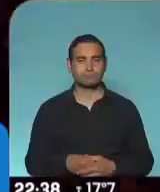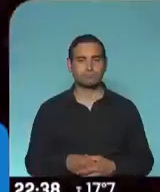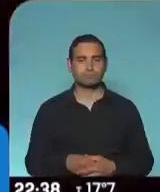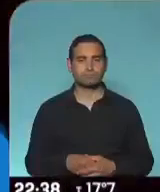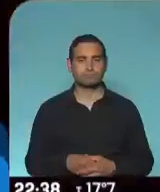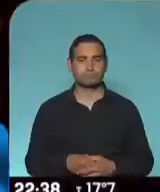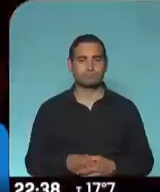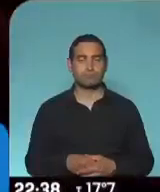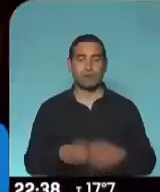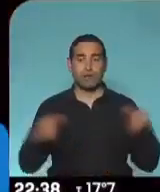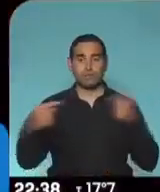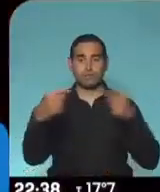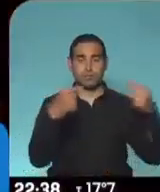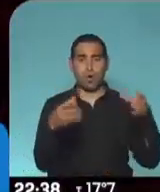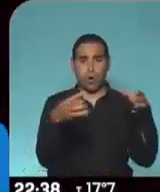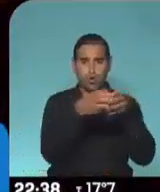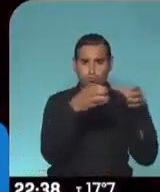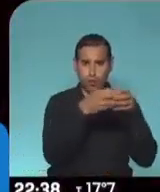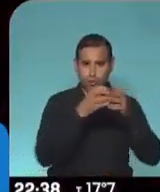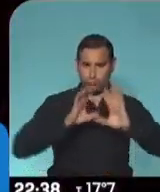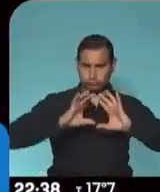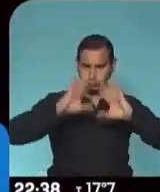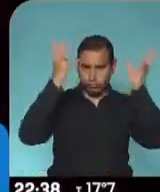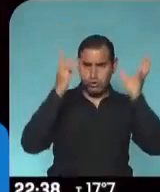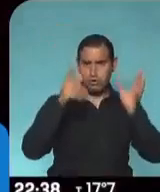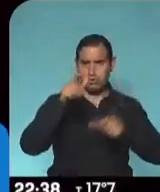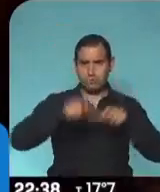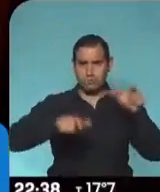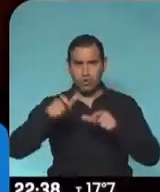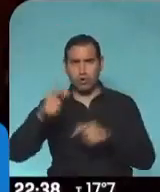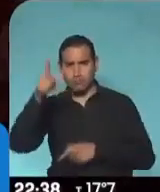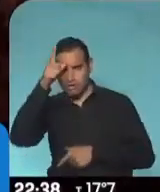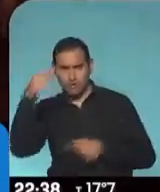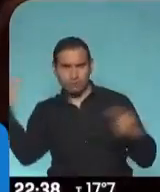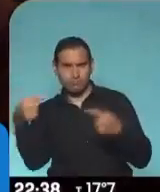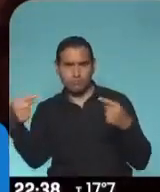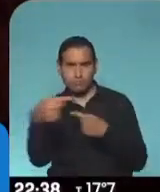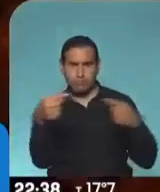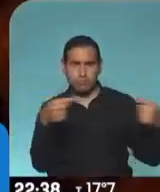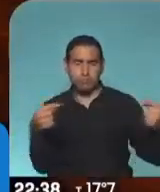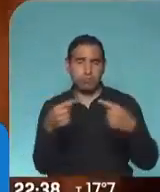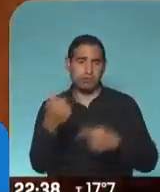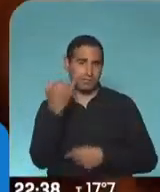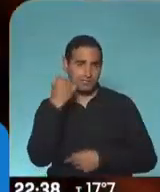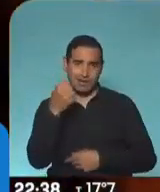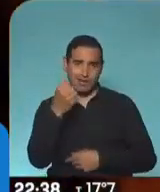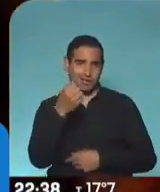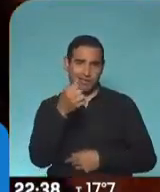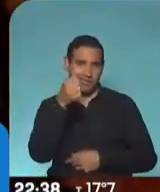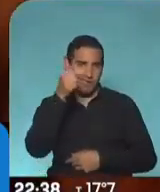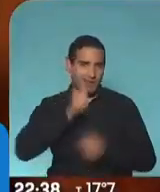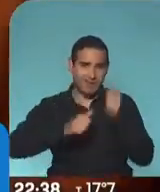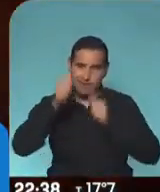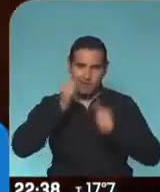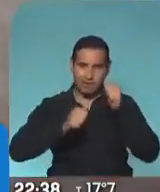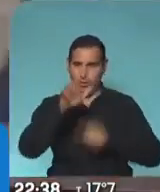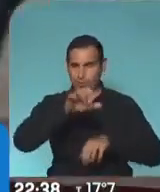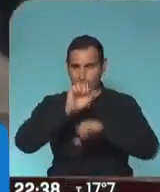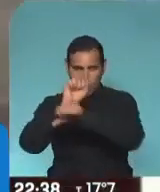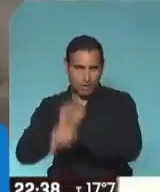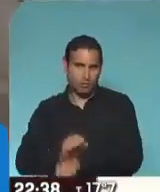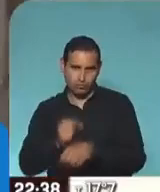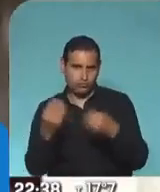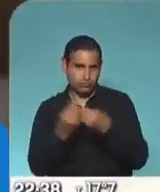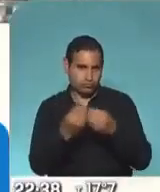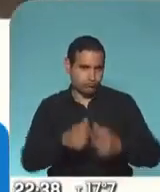Los enfrentamientos entre grupos más violentos de manifestantes y la policía ya causaron decenas de heridos y detenidos. En una tardía